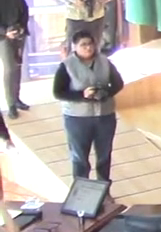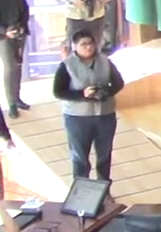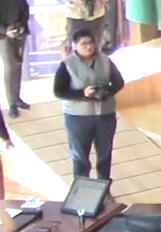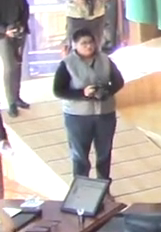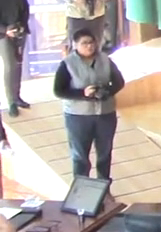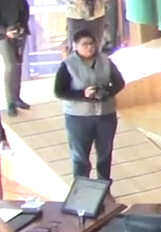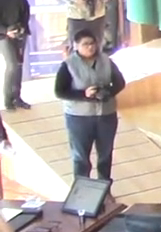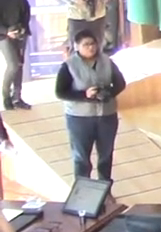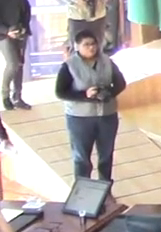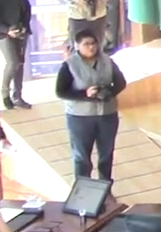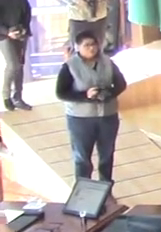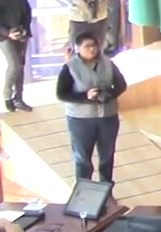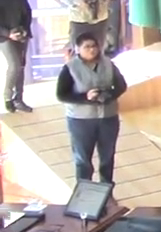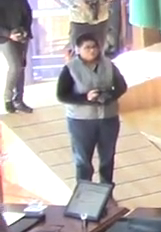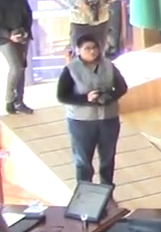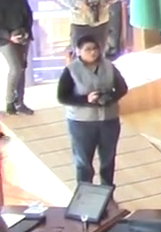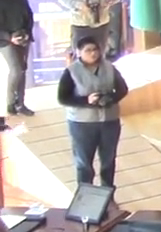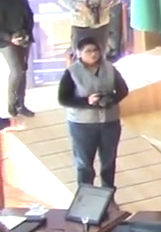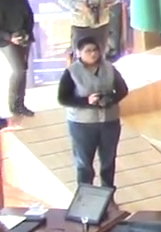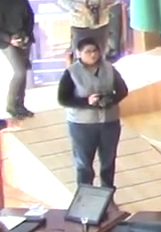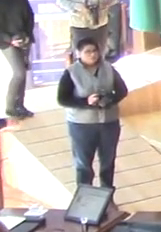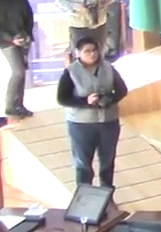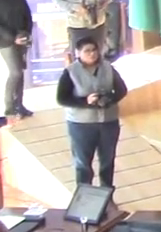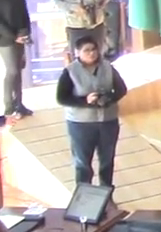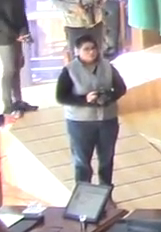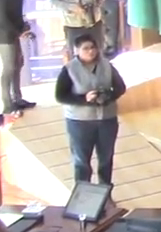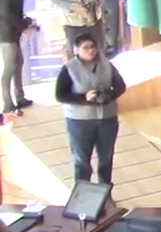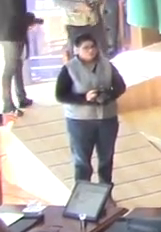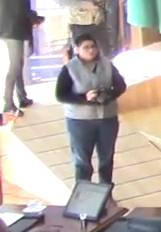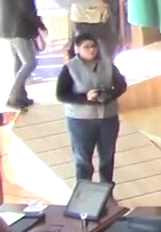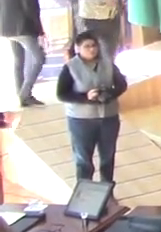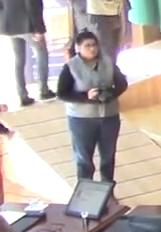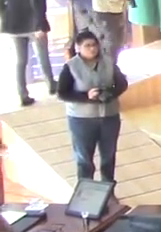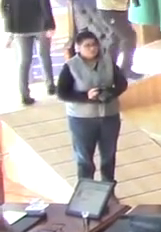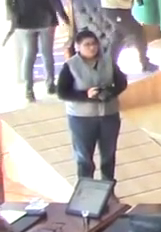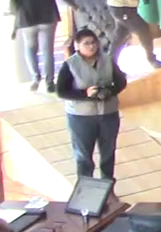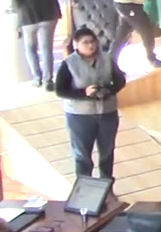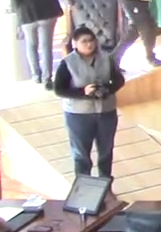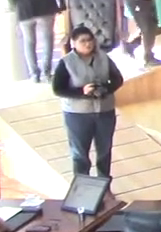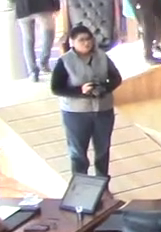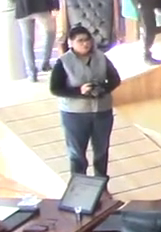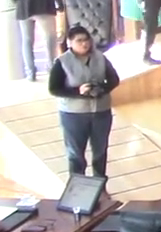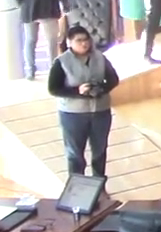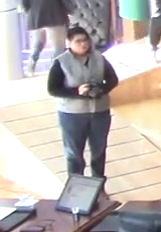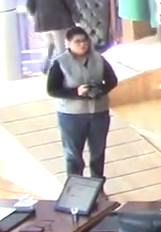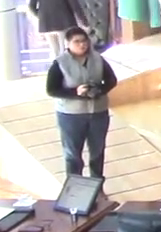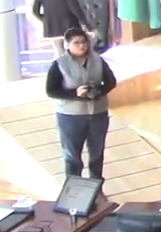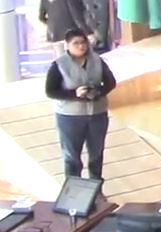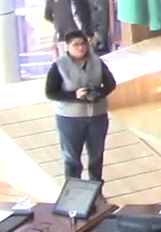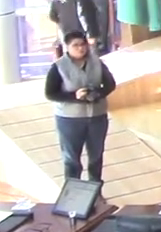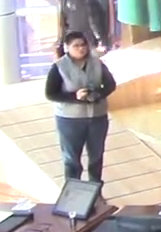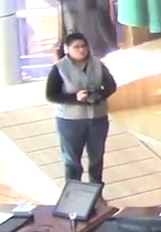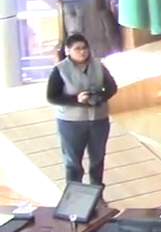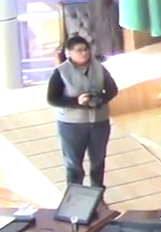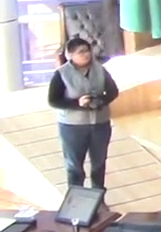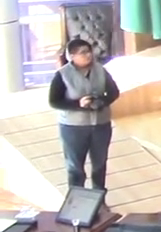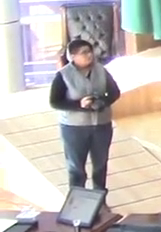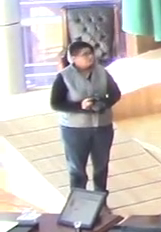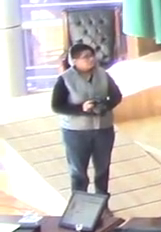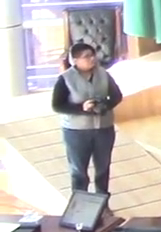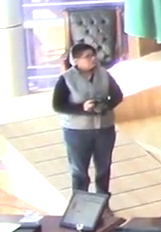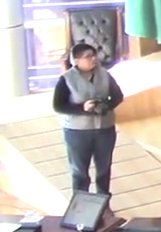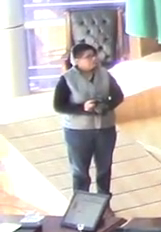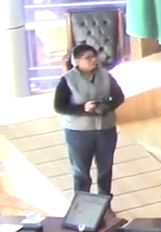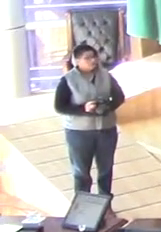para la reparación de la Fiscalía del Estado, por lo que ellos representan. Entonces, para nosotros fue de suma importancia que